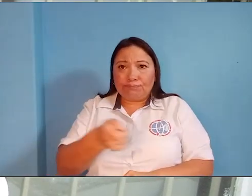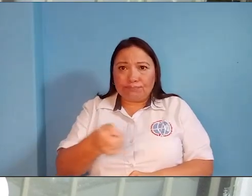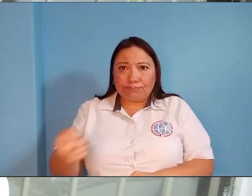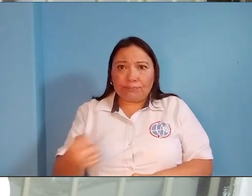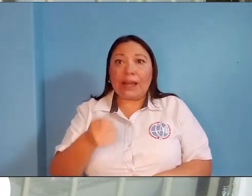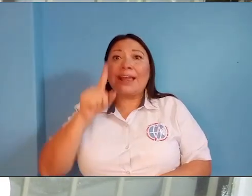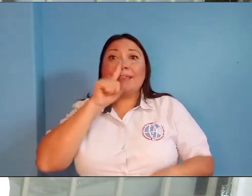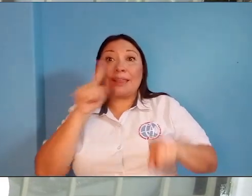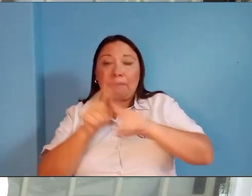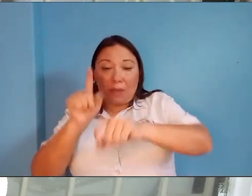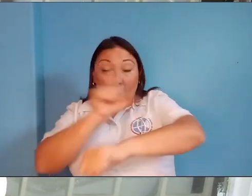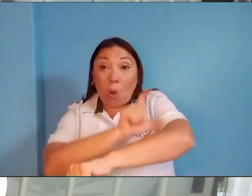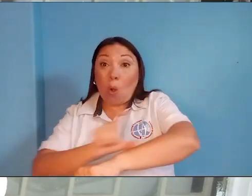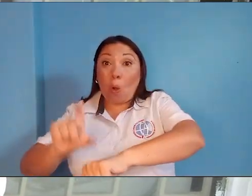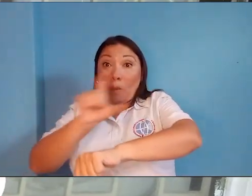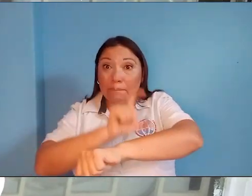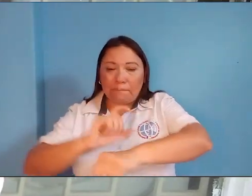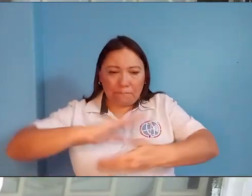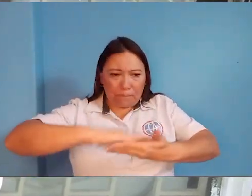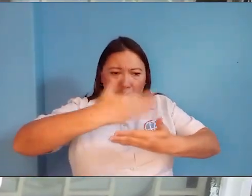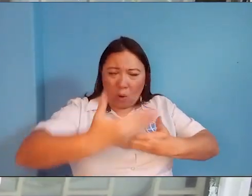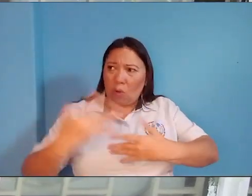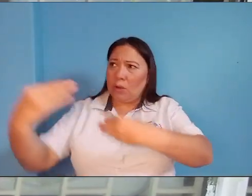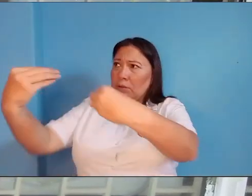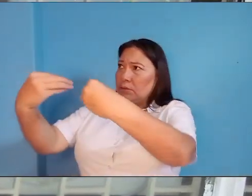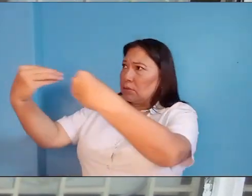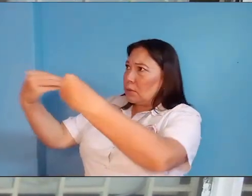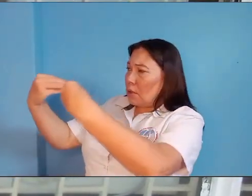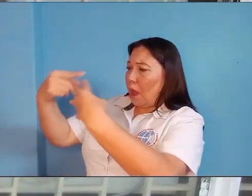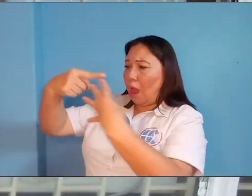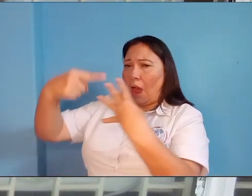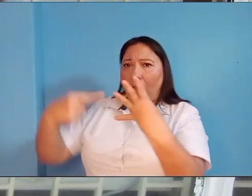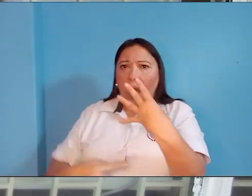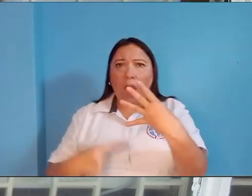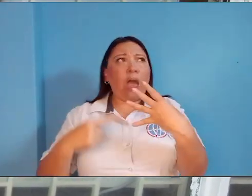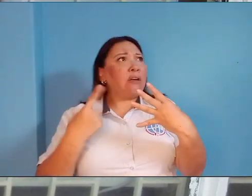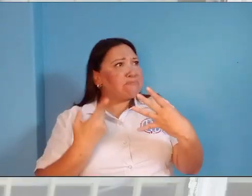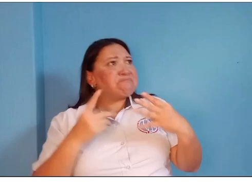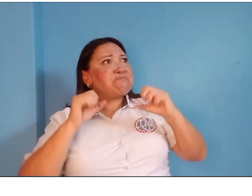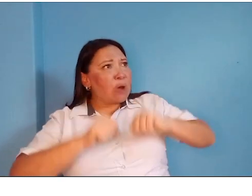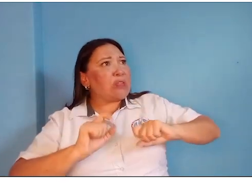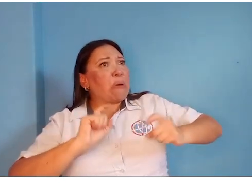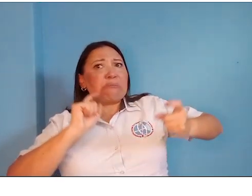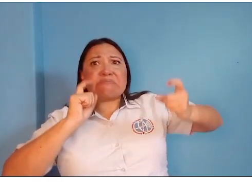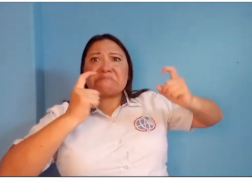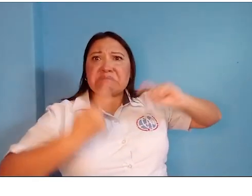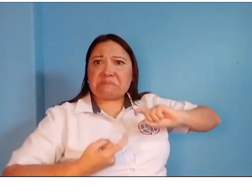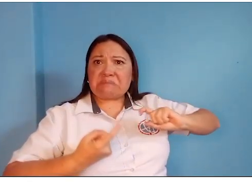uno le ayudan para volver a ser integrado a la sociedad, ¿verdad?